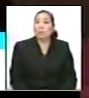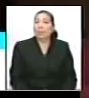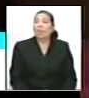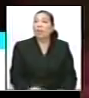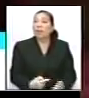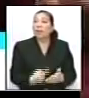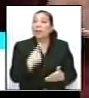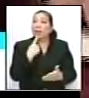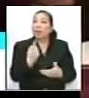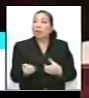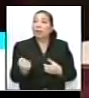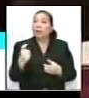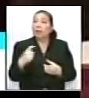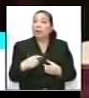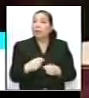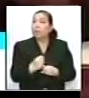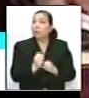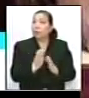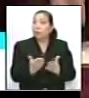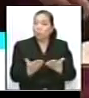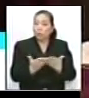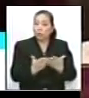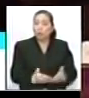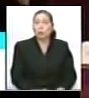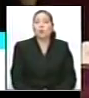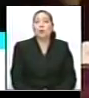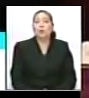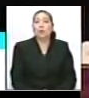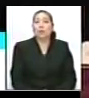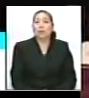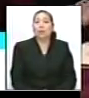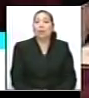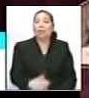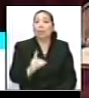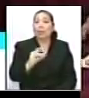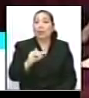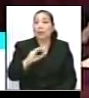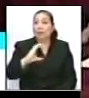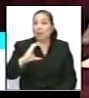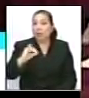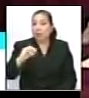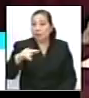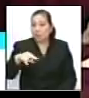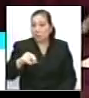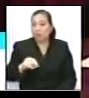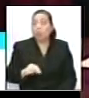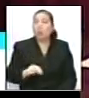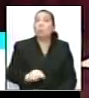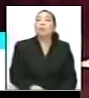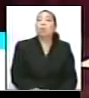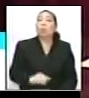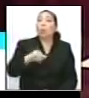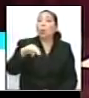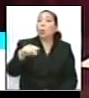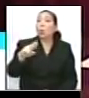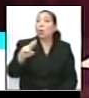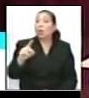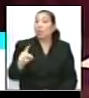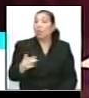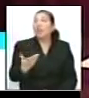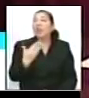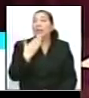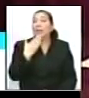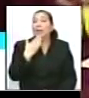se agregue en el rubro formación académica de la declaración jurada de hoja de vida del candidato Moisés Mamani, que había